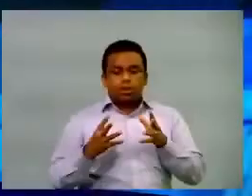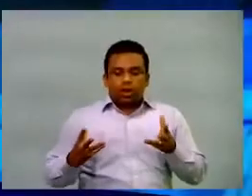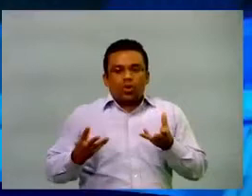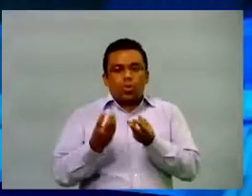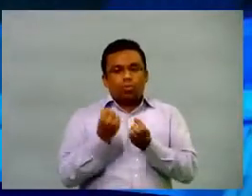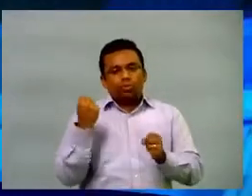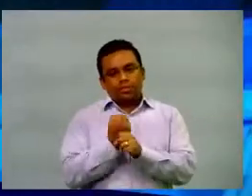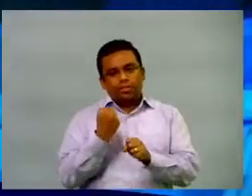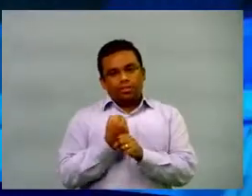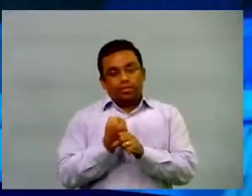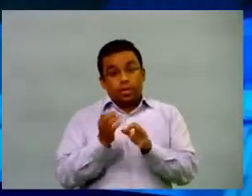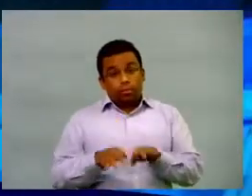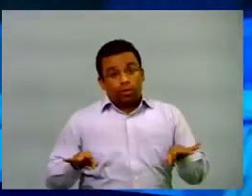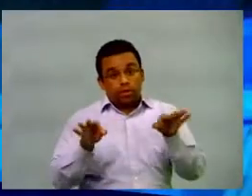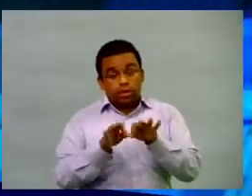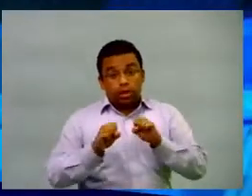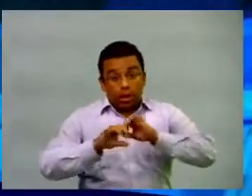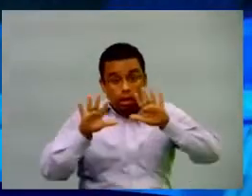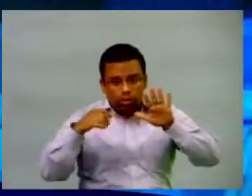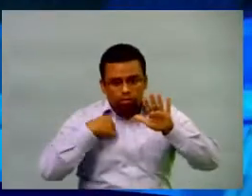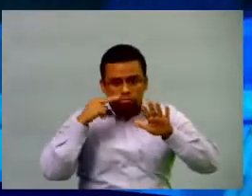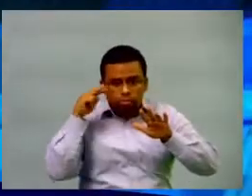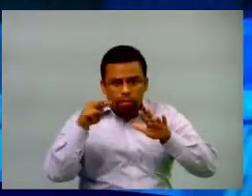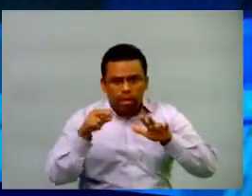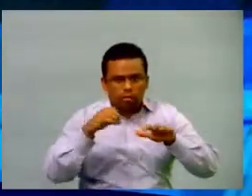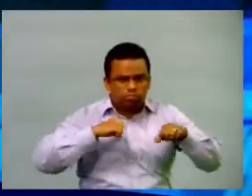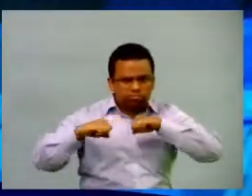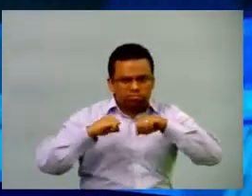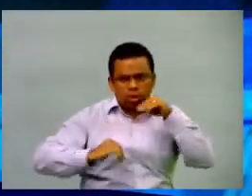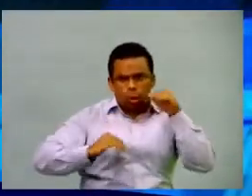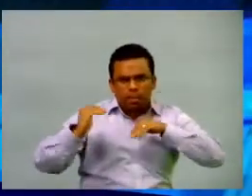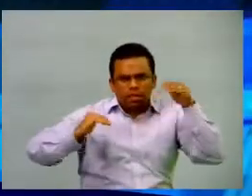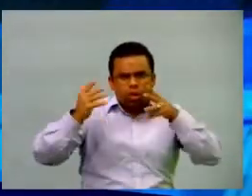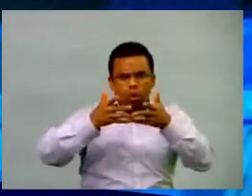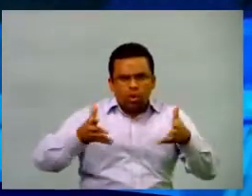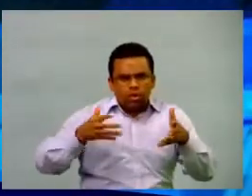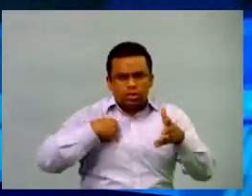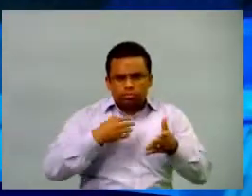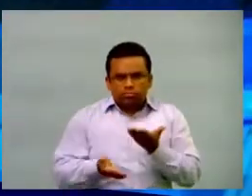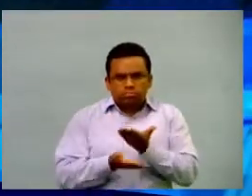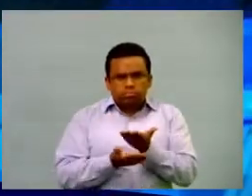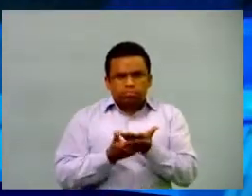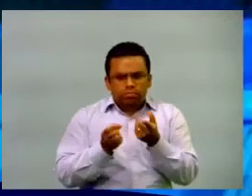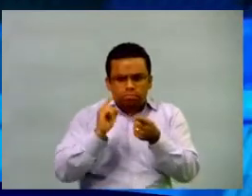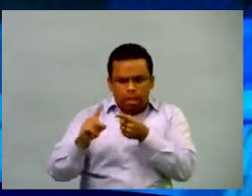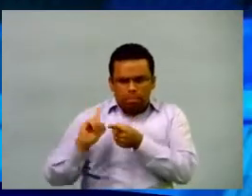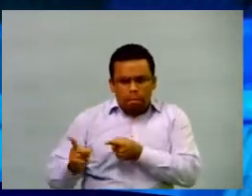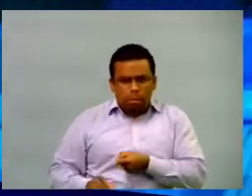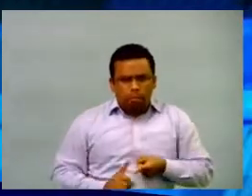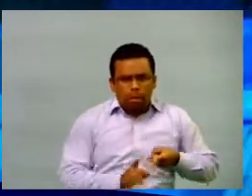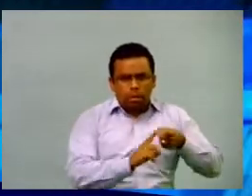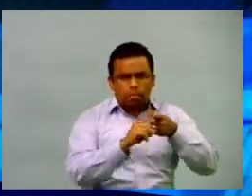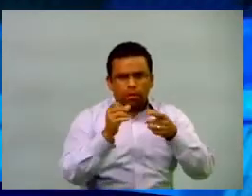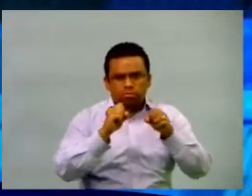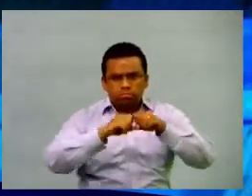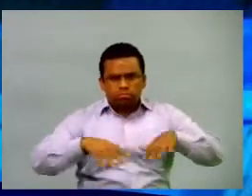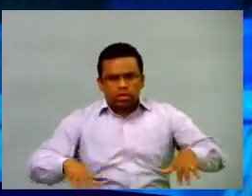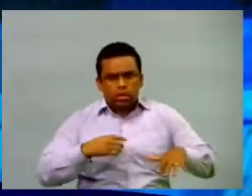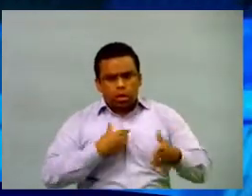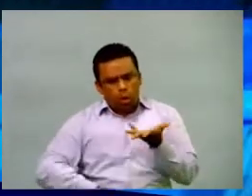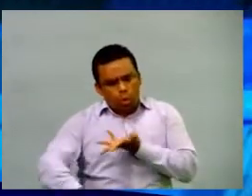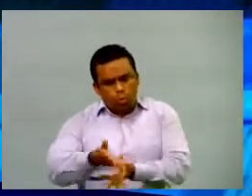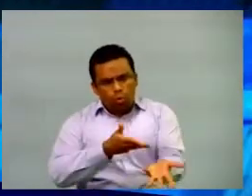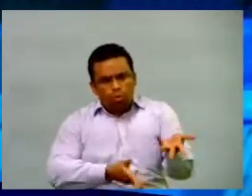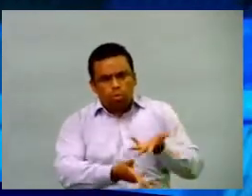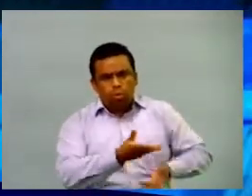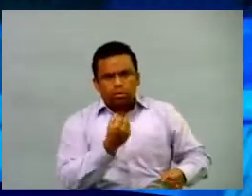Si ustedes ven, es una competencia. Es una experiencia que habla de varios maestros trabajando en común, buscando que